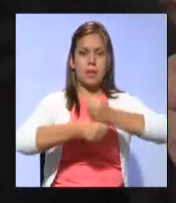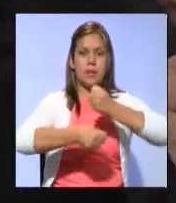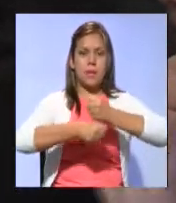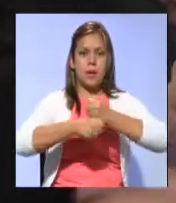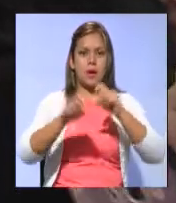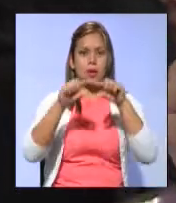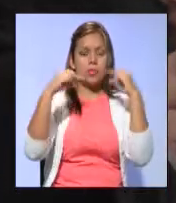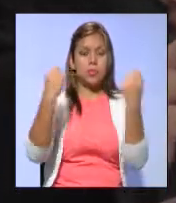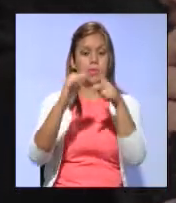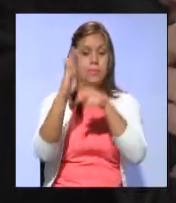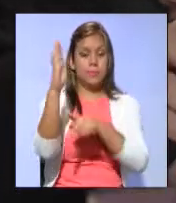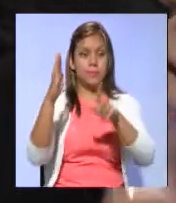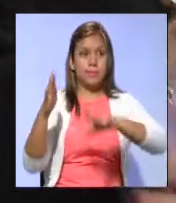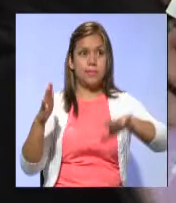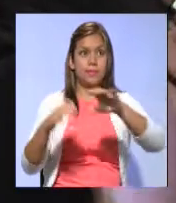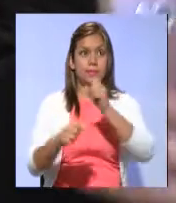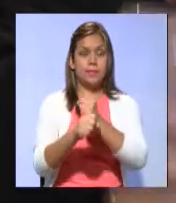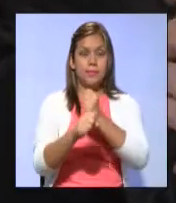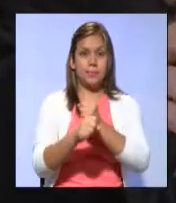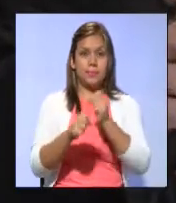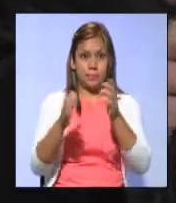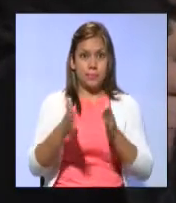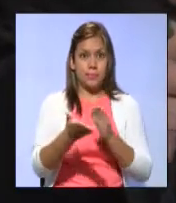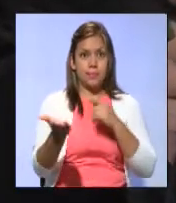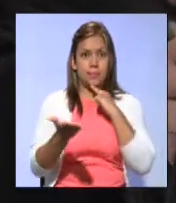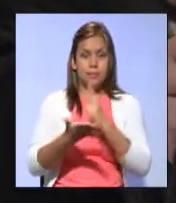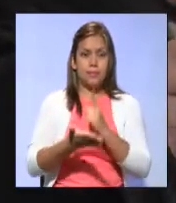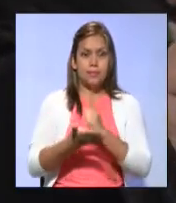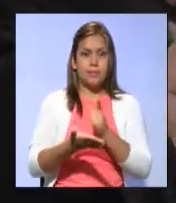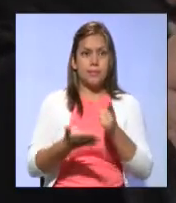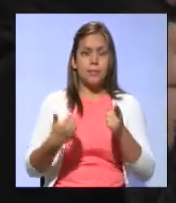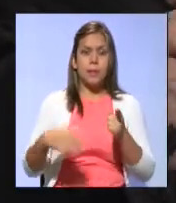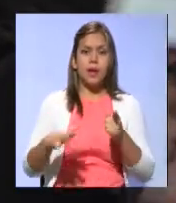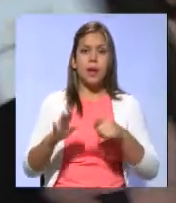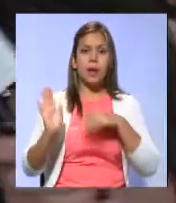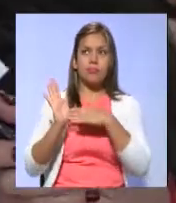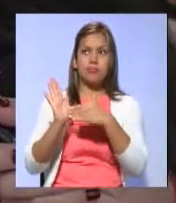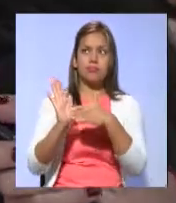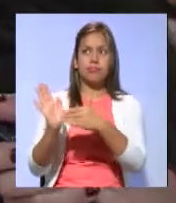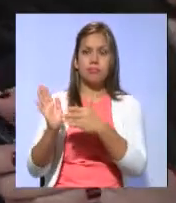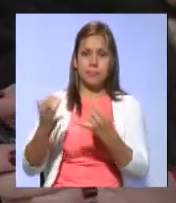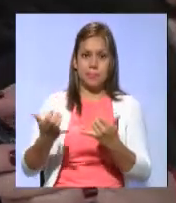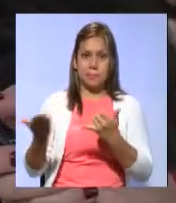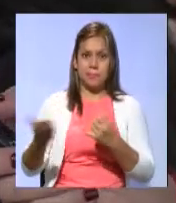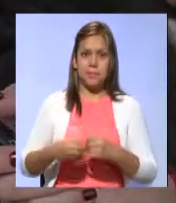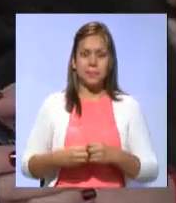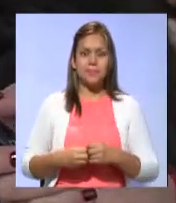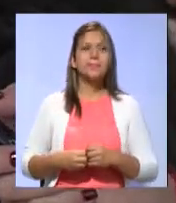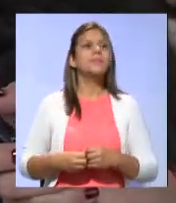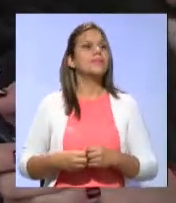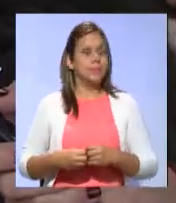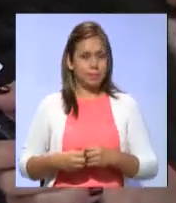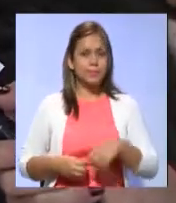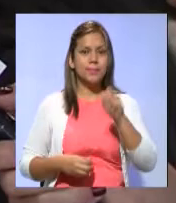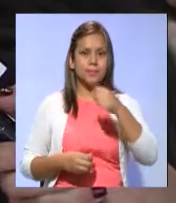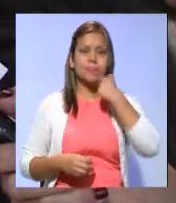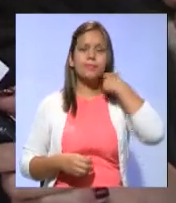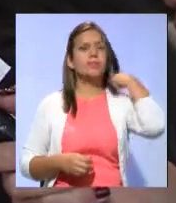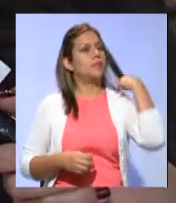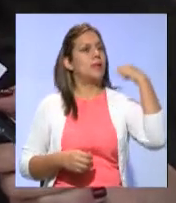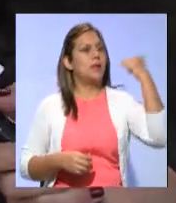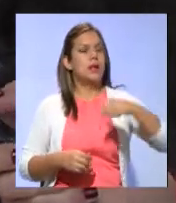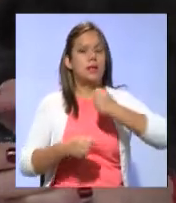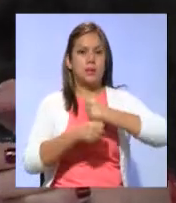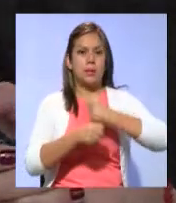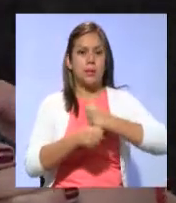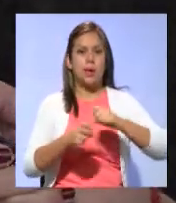este grupo parlamentario y con los trabajadores, una vez que se ha realizado la presentación el día de hoy. Vuelvo a ratificar, este trabajo empezó